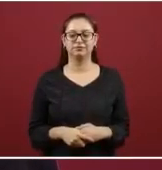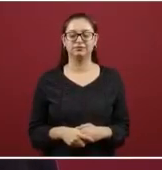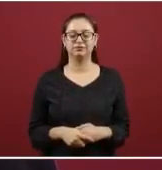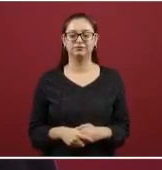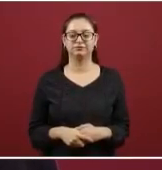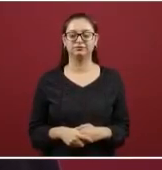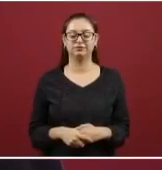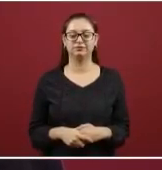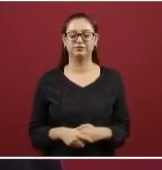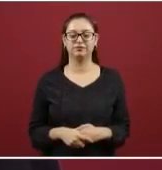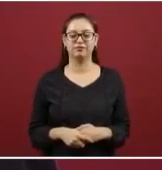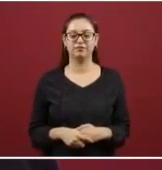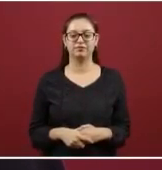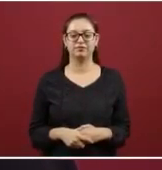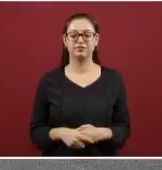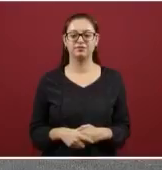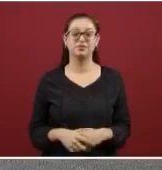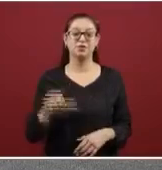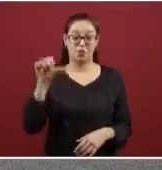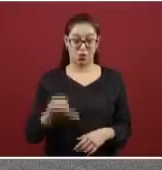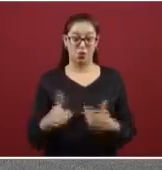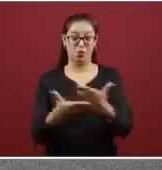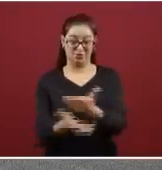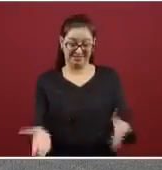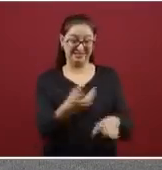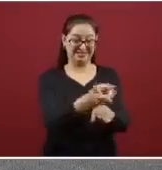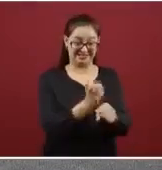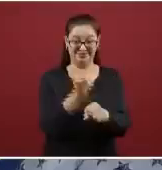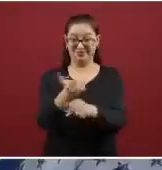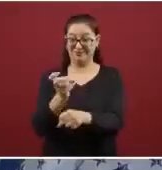invitamos, porque es el Día del Niño y de la Niña,